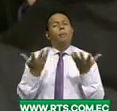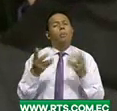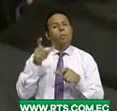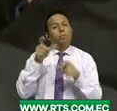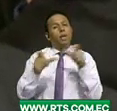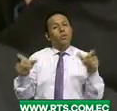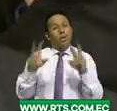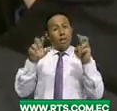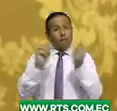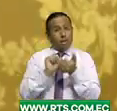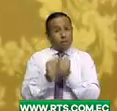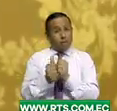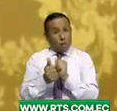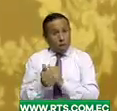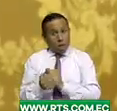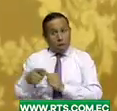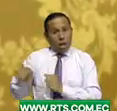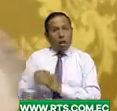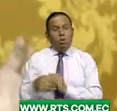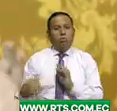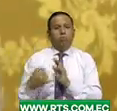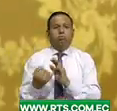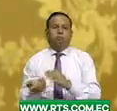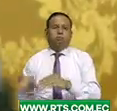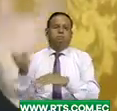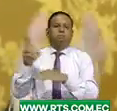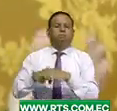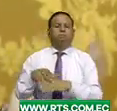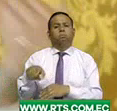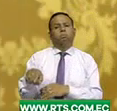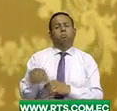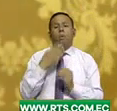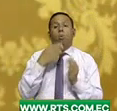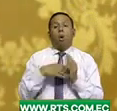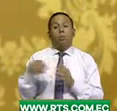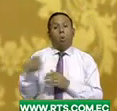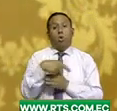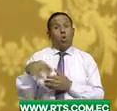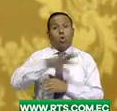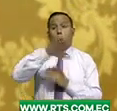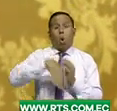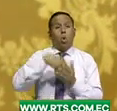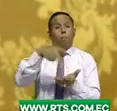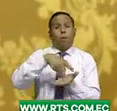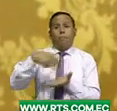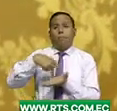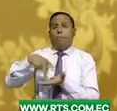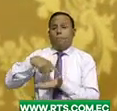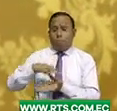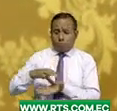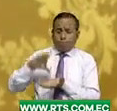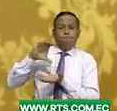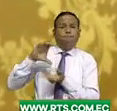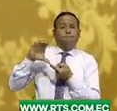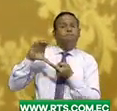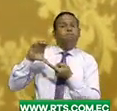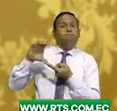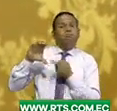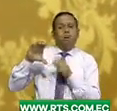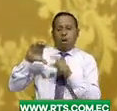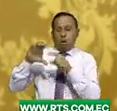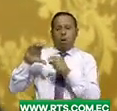pronósticos deportivos. La base imponible es todos los ingresos que reciben menos los premios que otorgan a